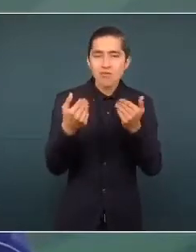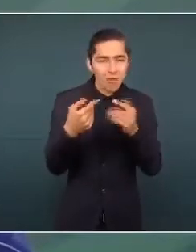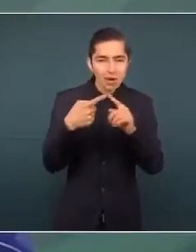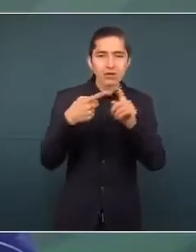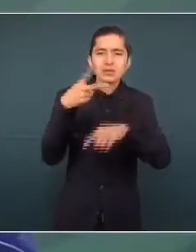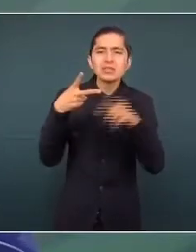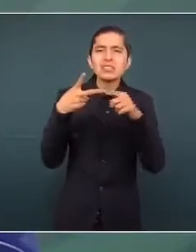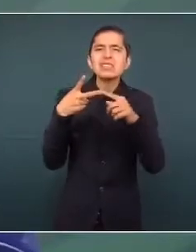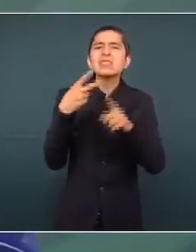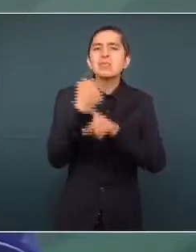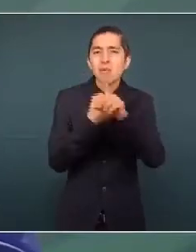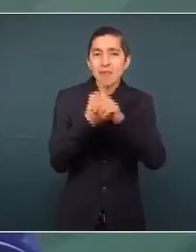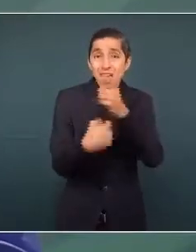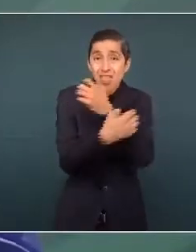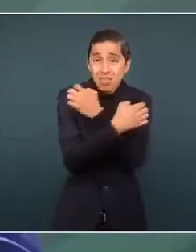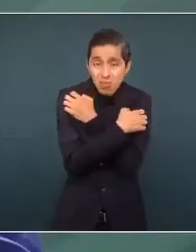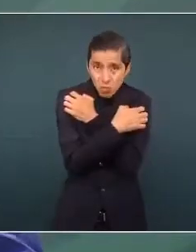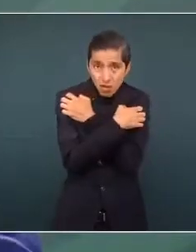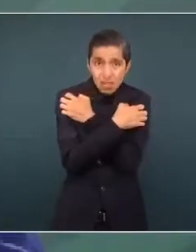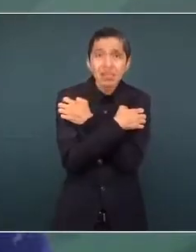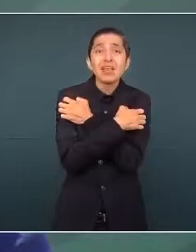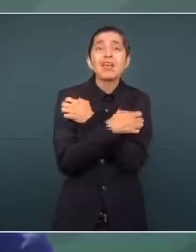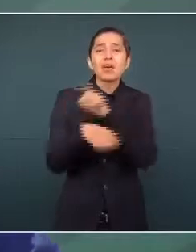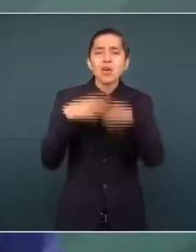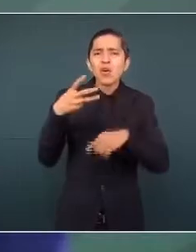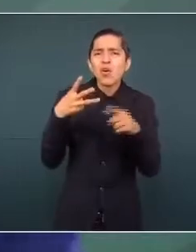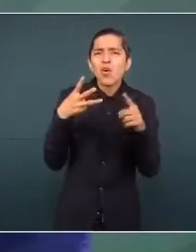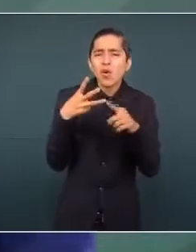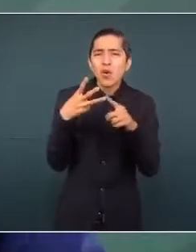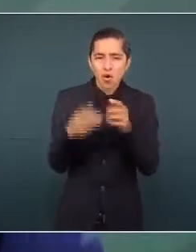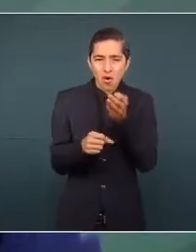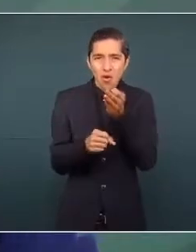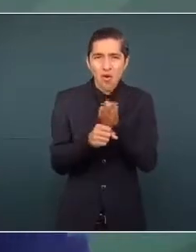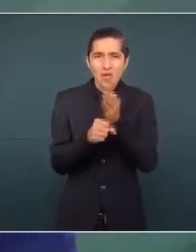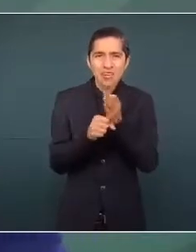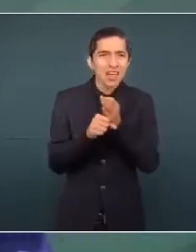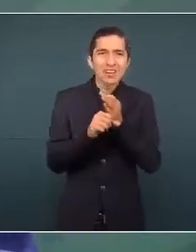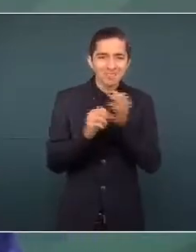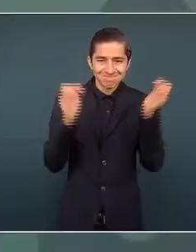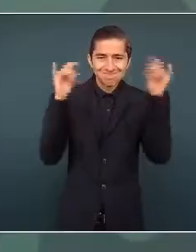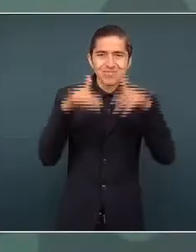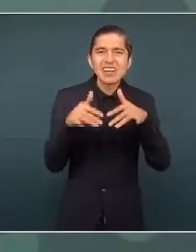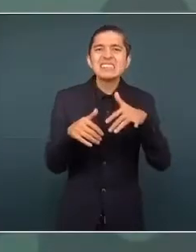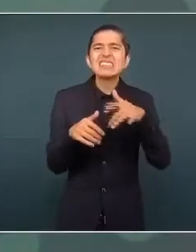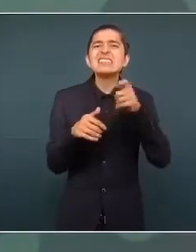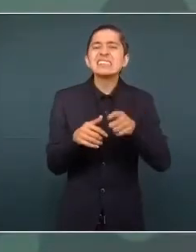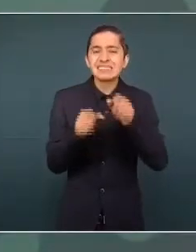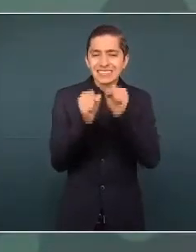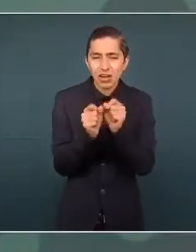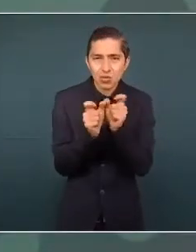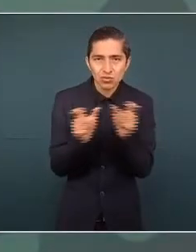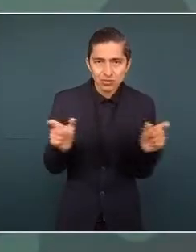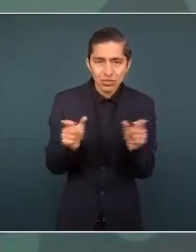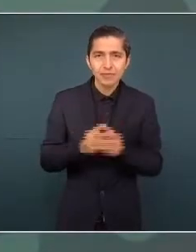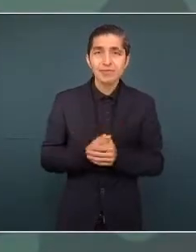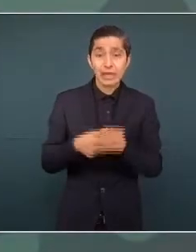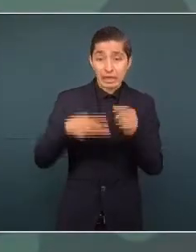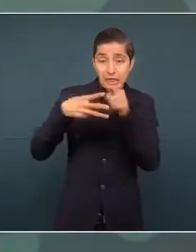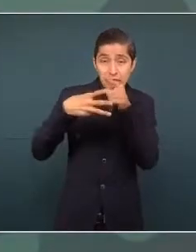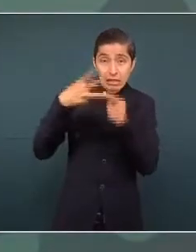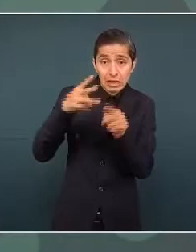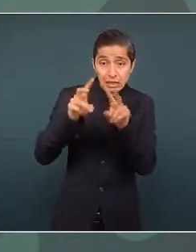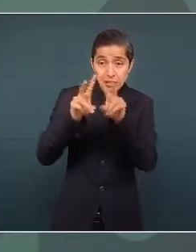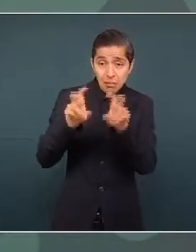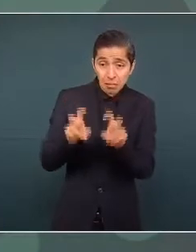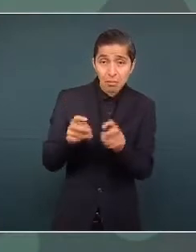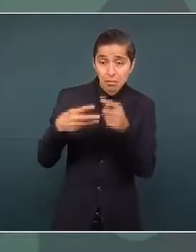problema educativo y el gran tema que hoy nos convoca, por cierto, que es la seguridad. En los tres